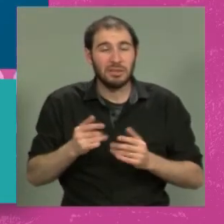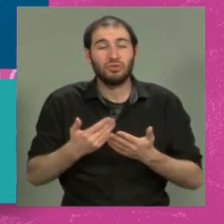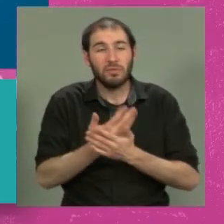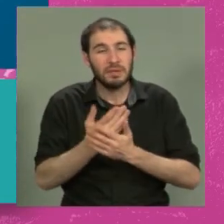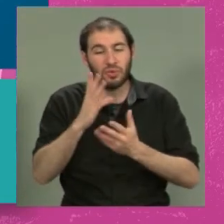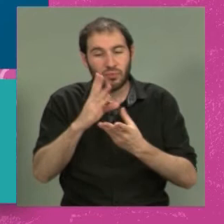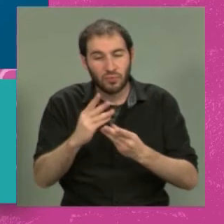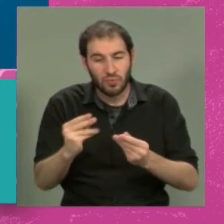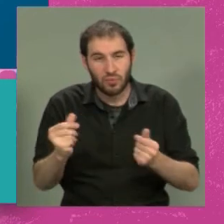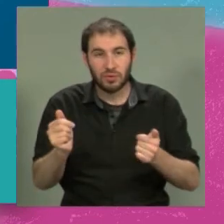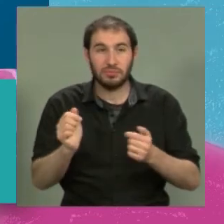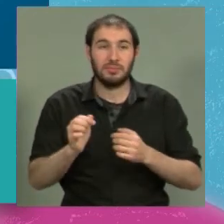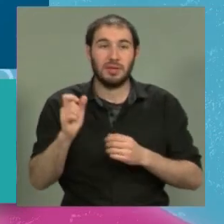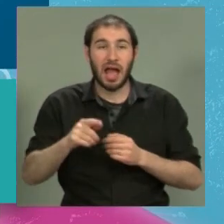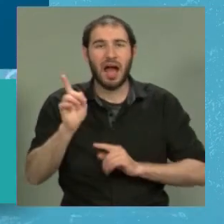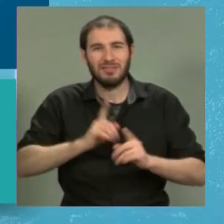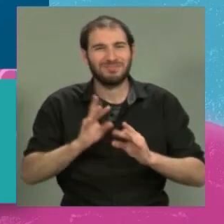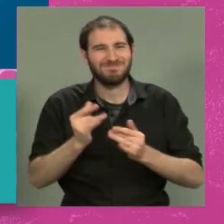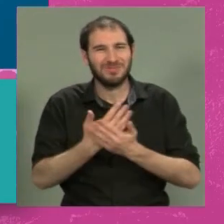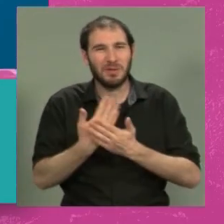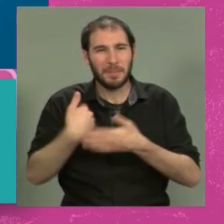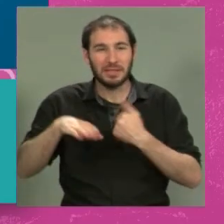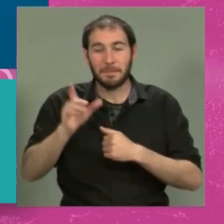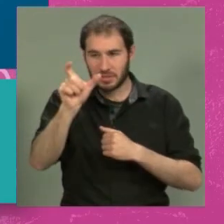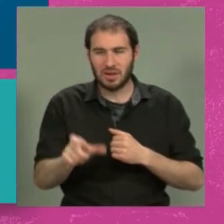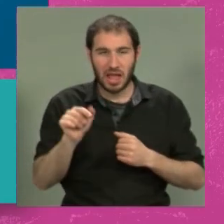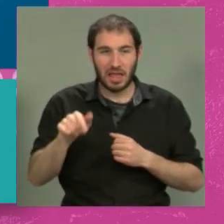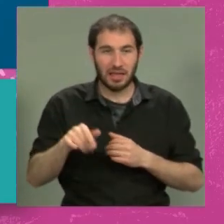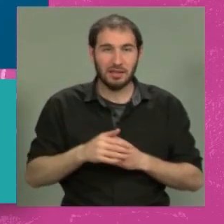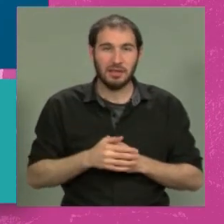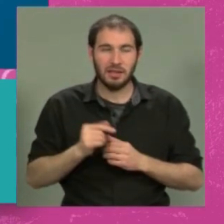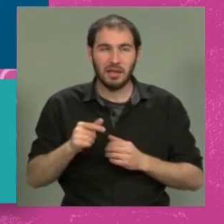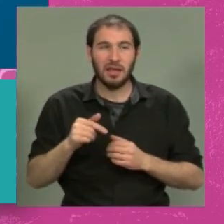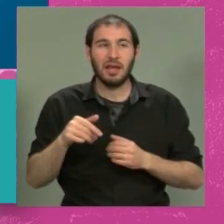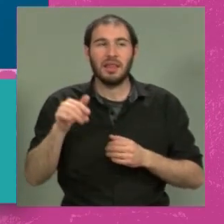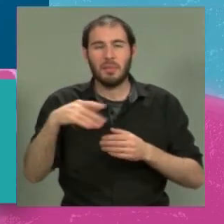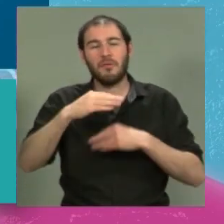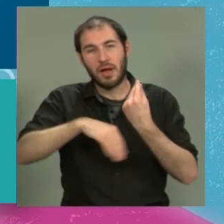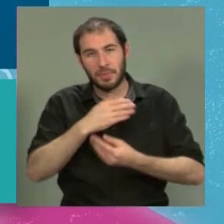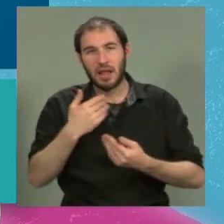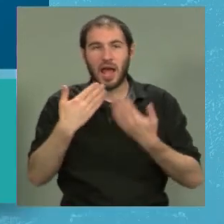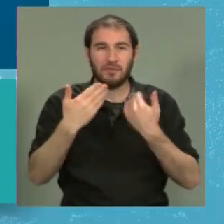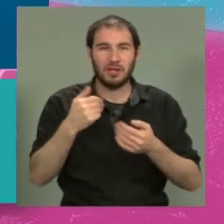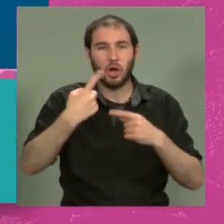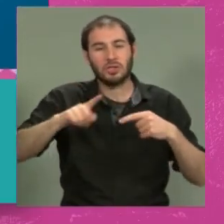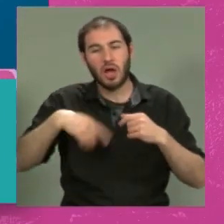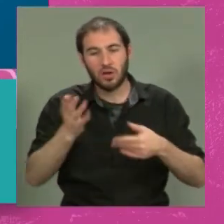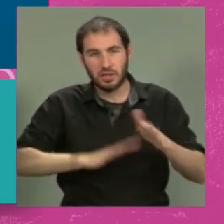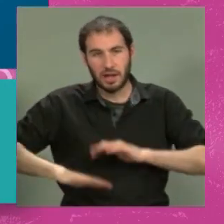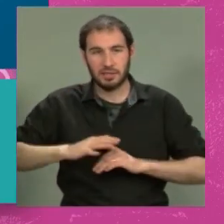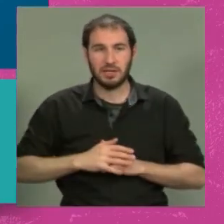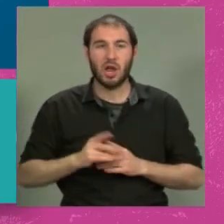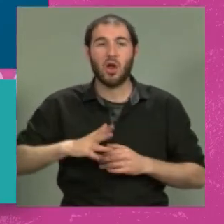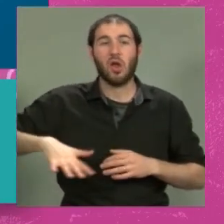ese dolor, por lo menos que es lo que más a veces impacta, ese mismo paciente al día siguiente ya quiere hablar con su familia, ya quiere hacer otras cosas. O sea,